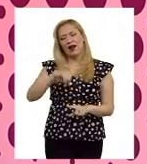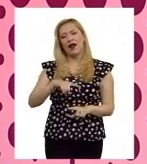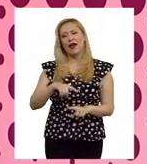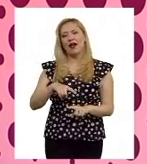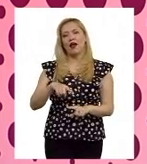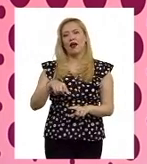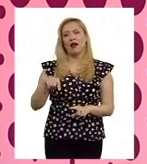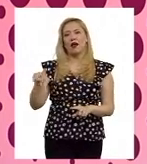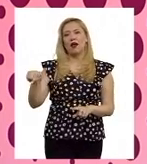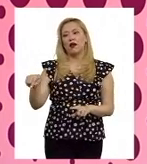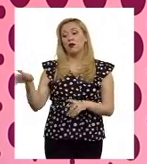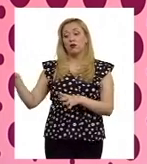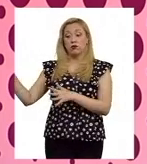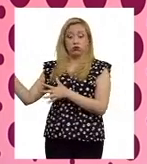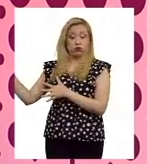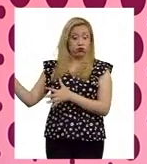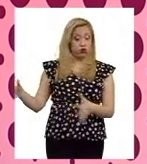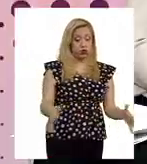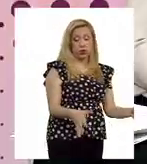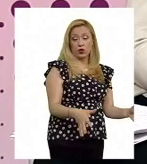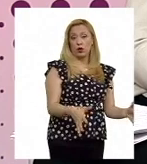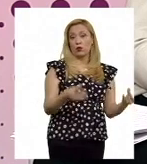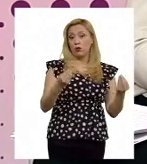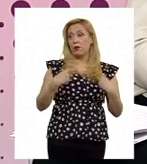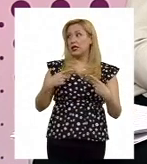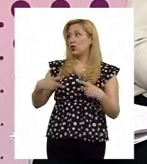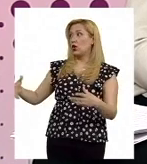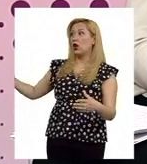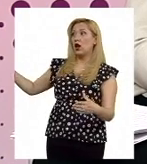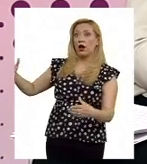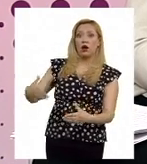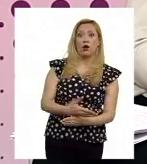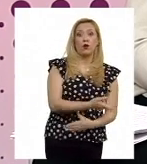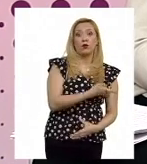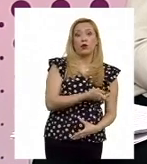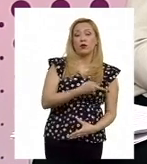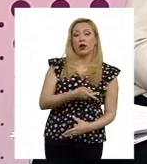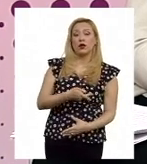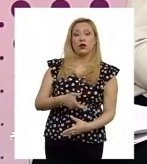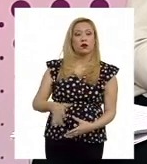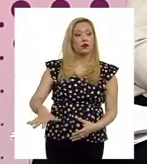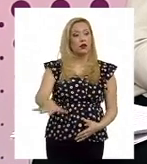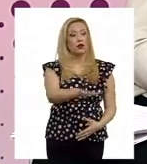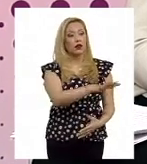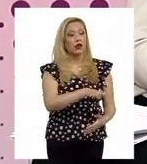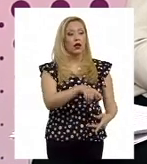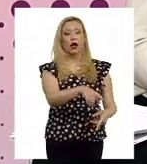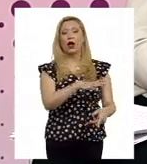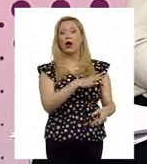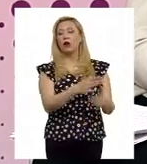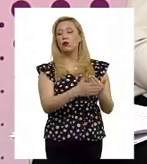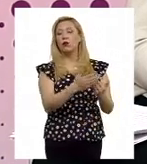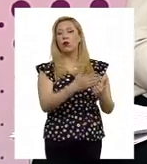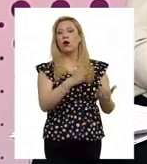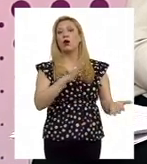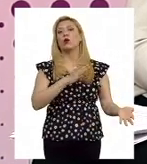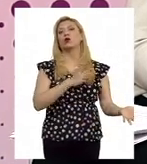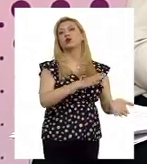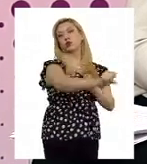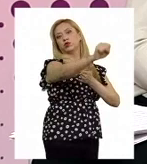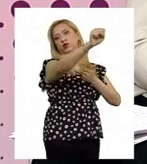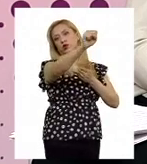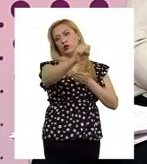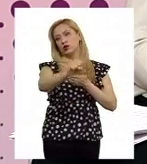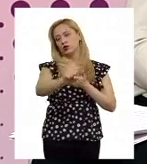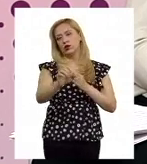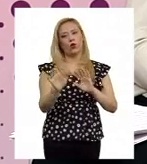el efecto de un desplazamiento masivo de gente pobre y exhaustada termina deteriorando el